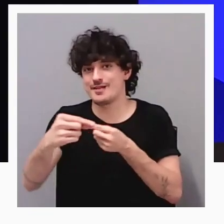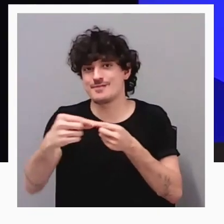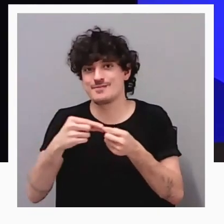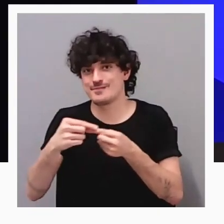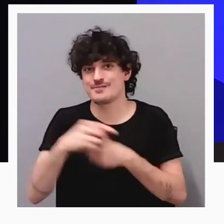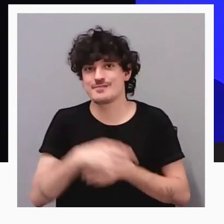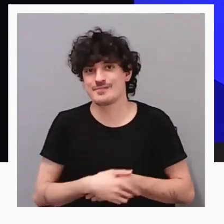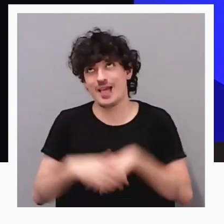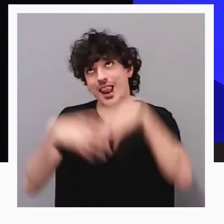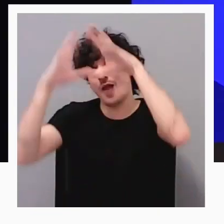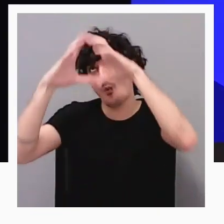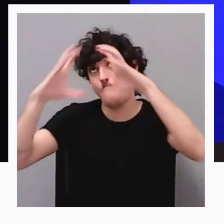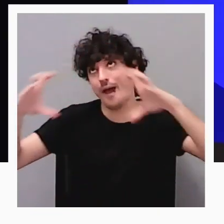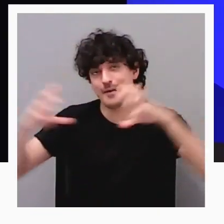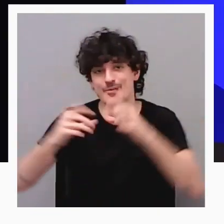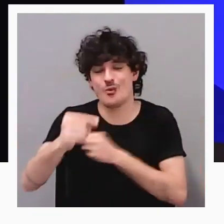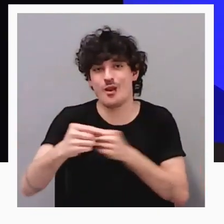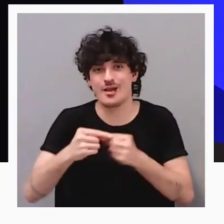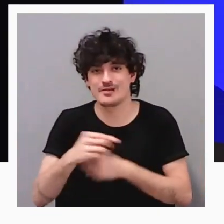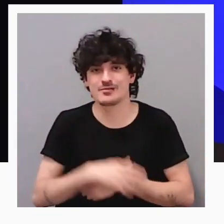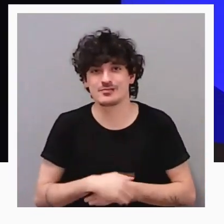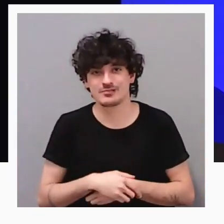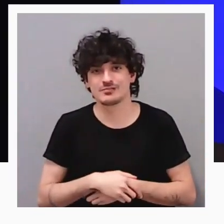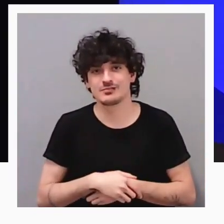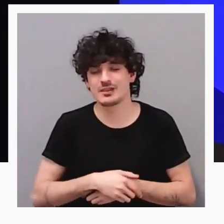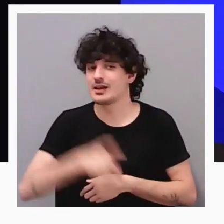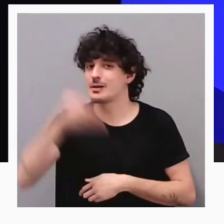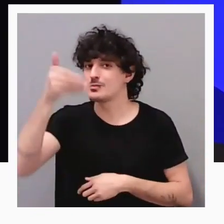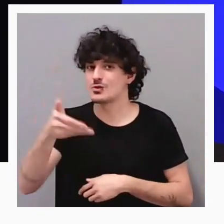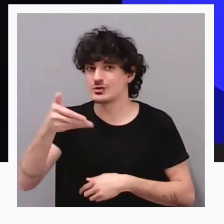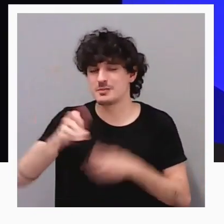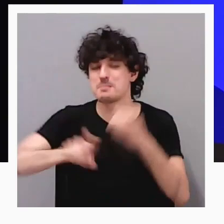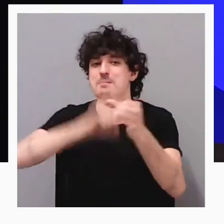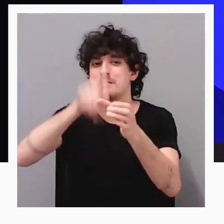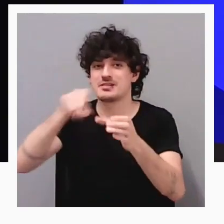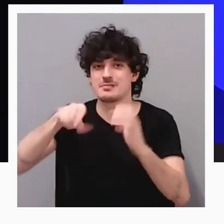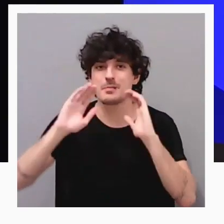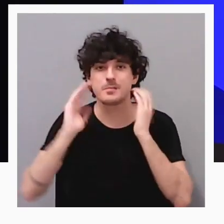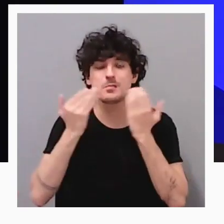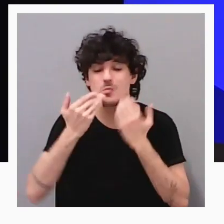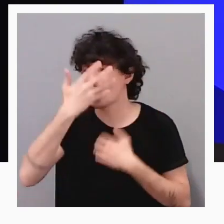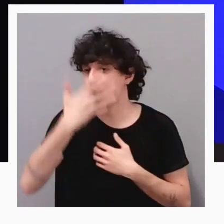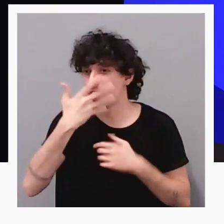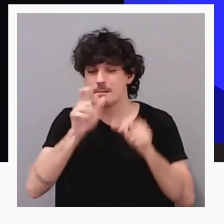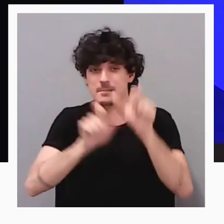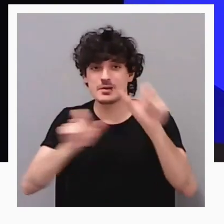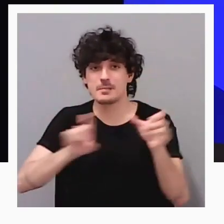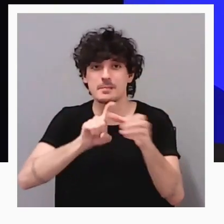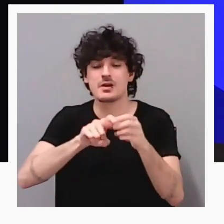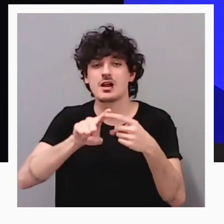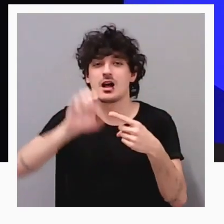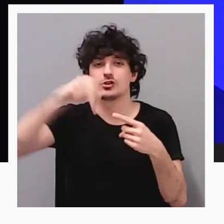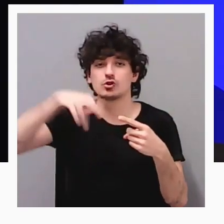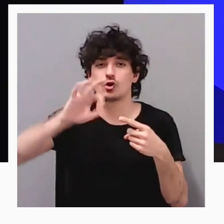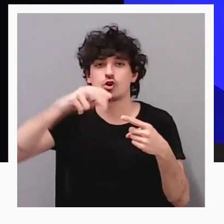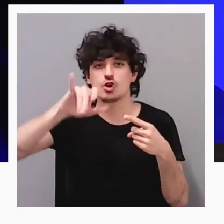que lo importante es que va a estar con nosotros. ¿Vamos a conocer los pues participantes? Sí. El primero es Antonio Jesús Reina, que es el